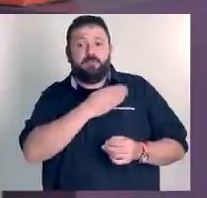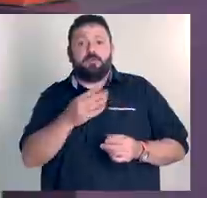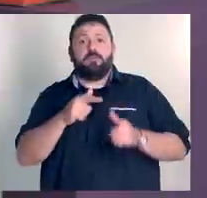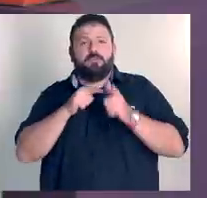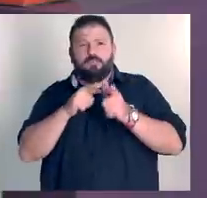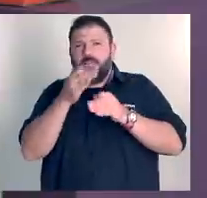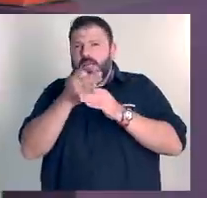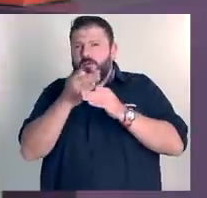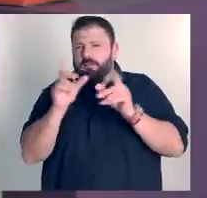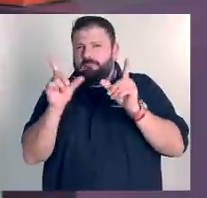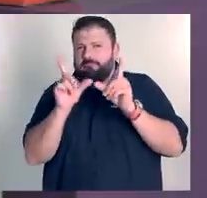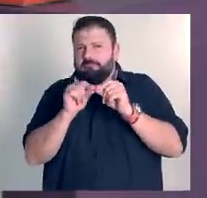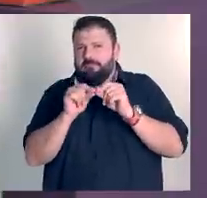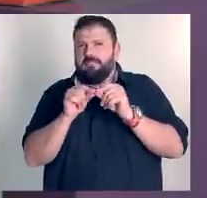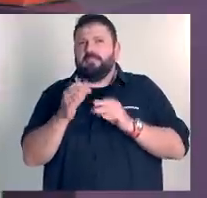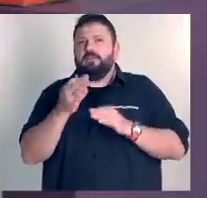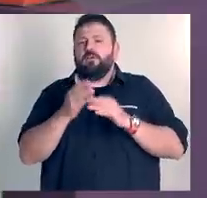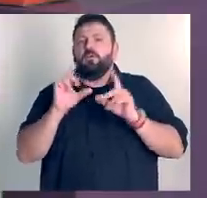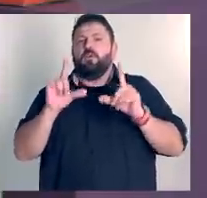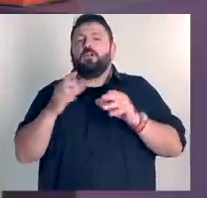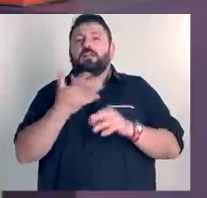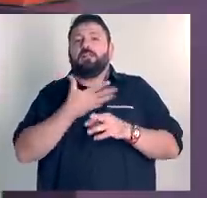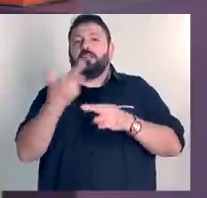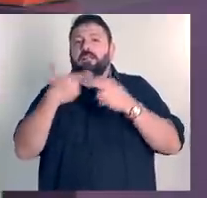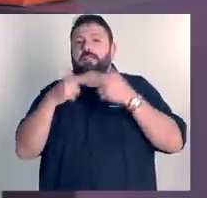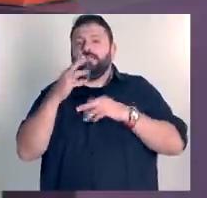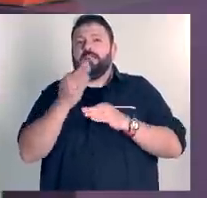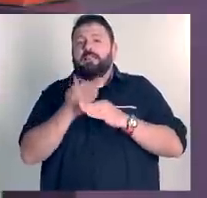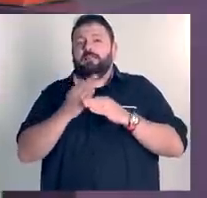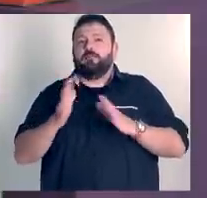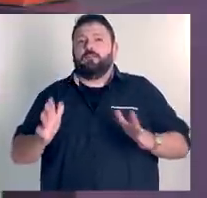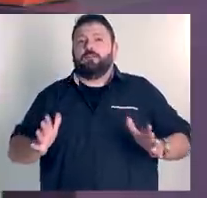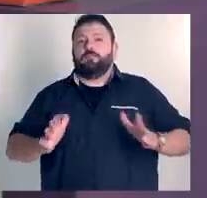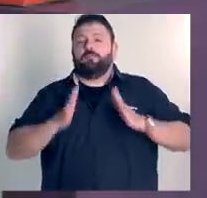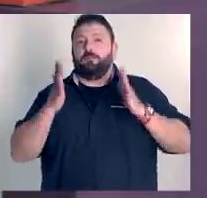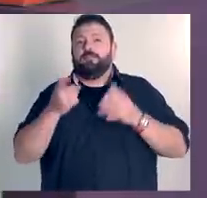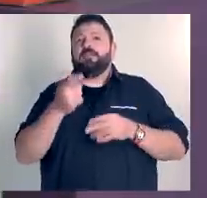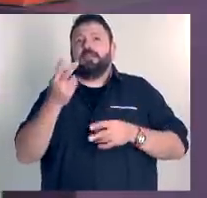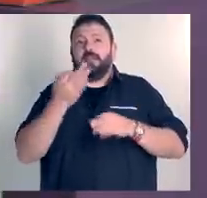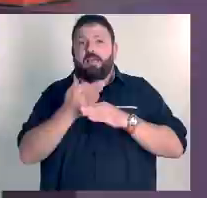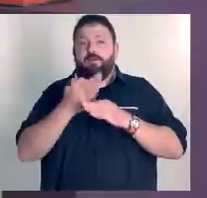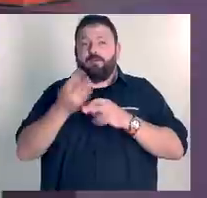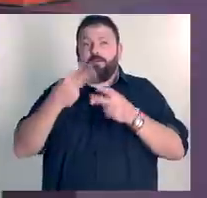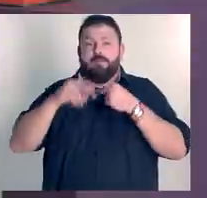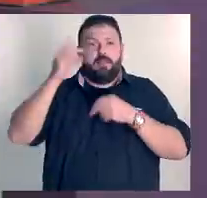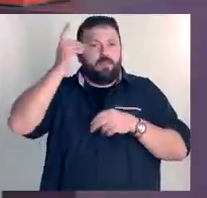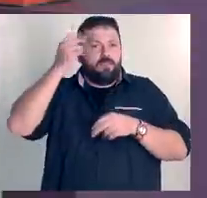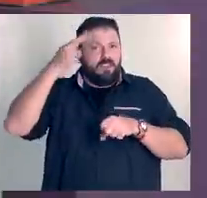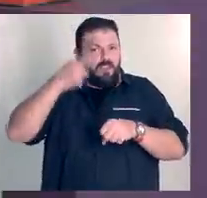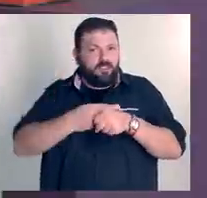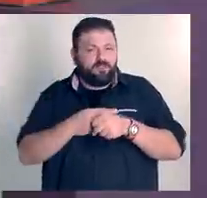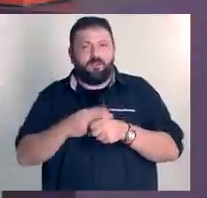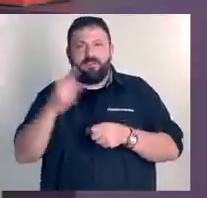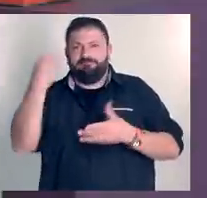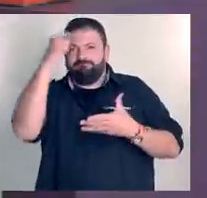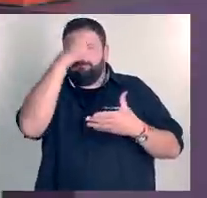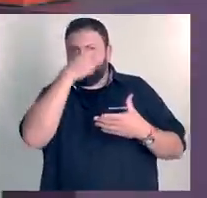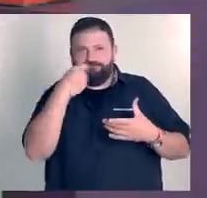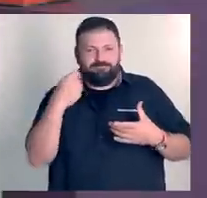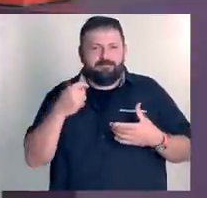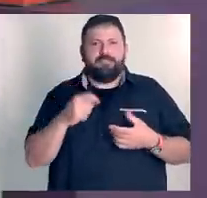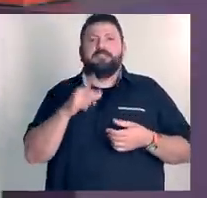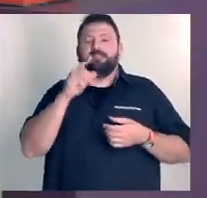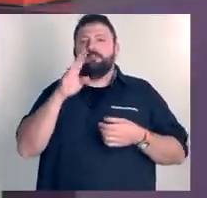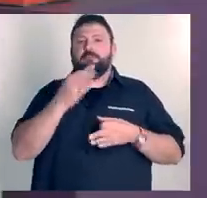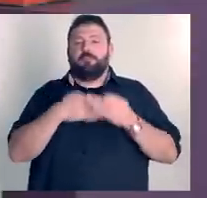a un pequeño corte porque tenemos también una sorpresa más, como bien lo dijo Claudia. Tenemos a nuestra directora de línea de belleza, que es nuestra